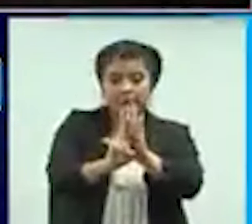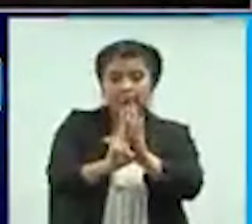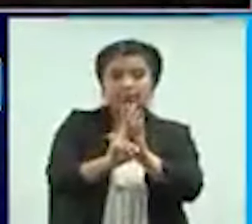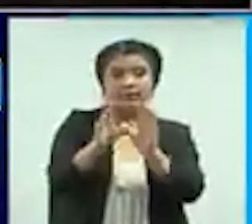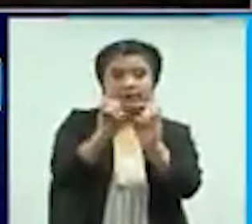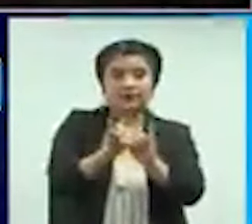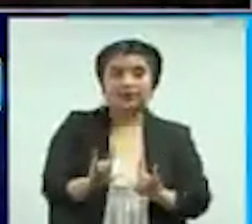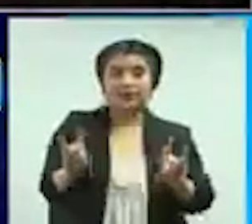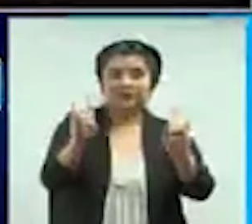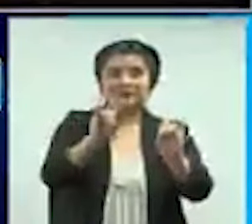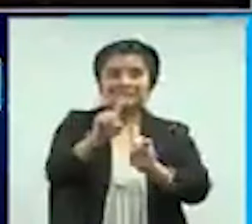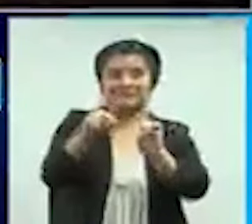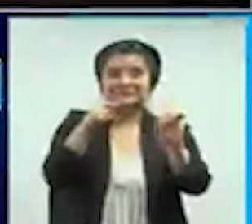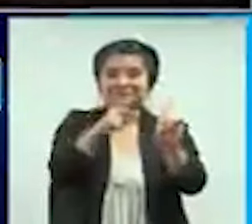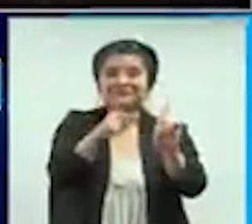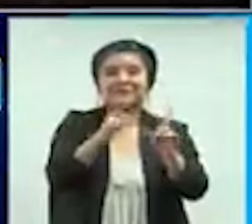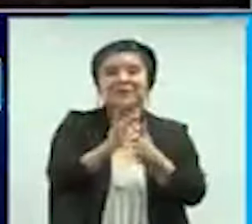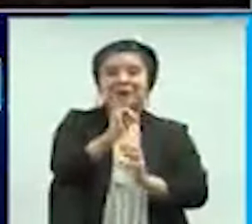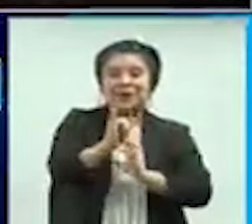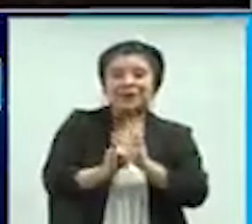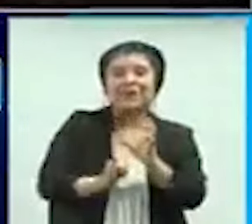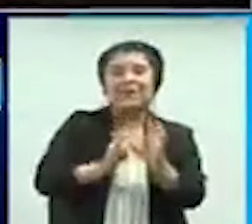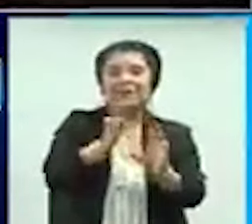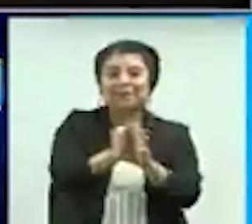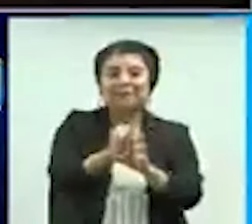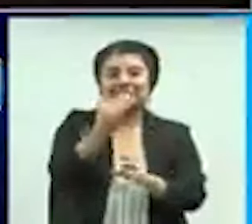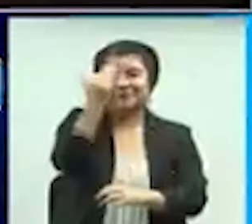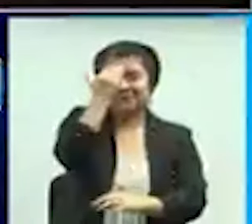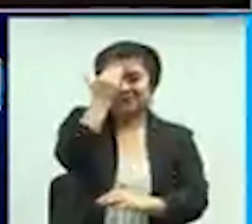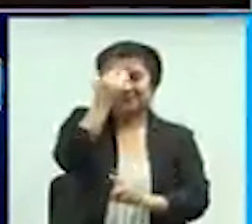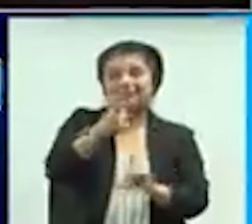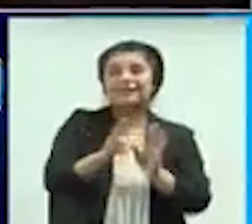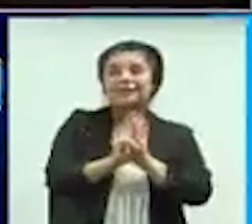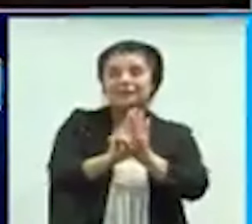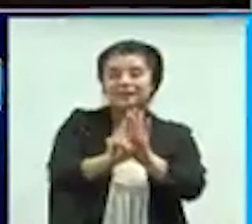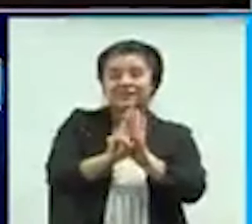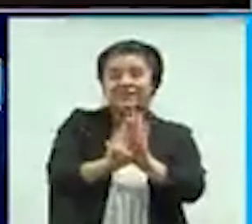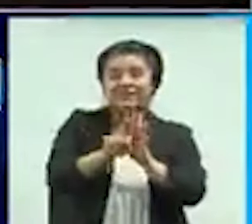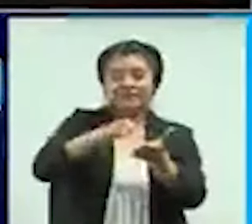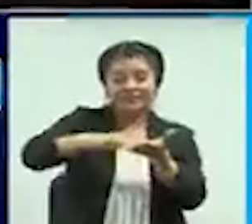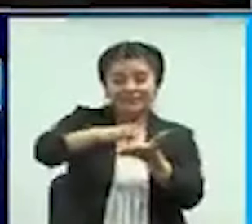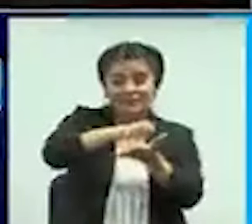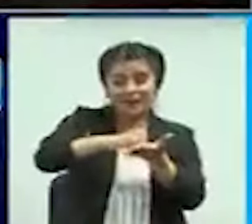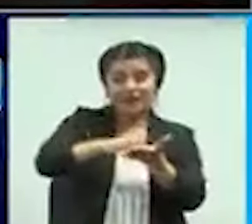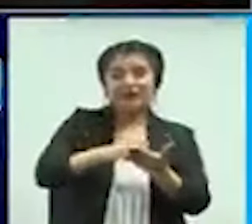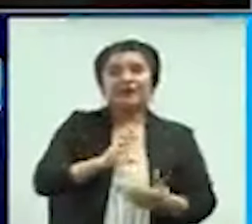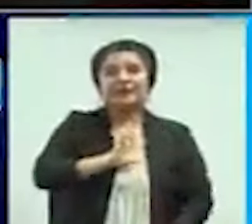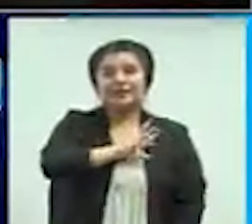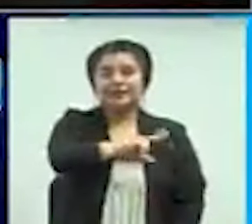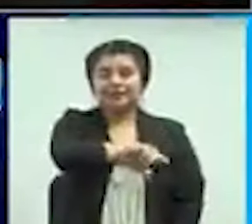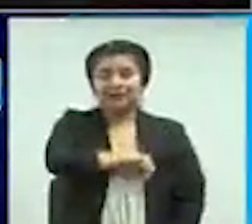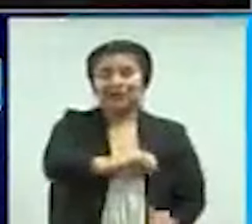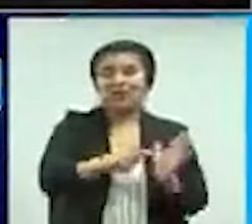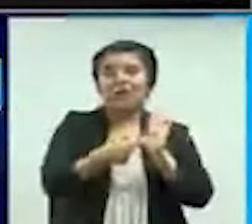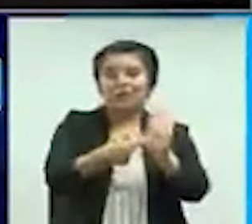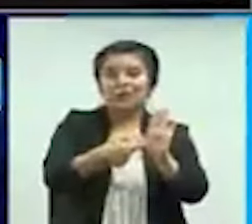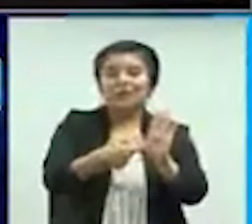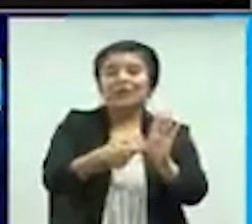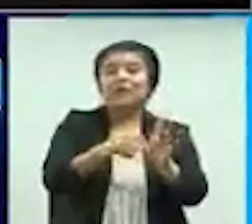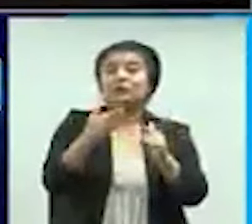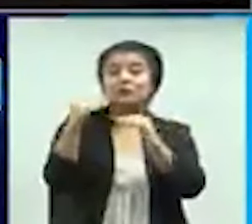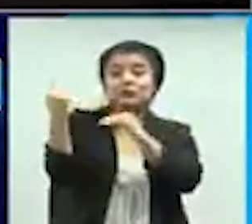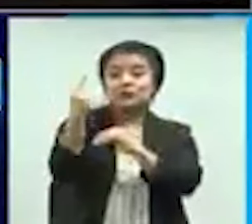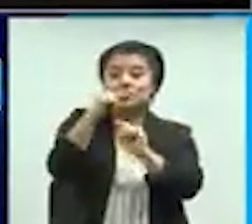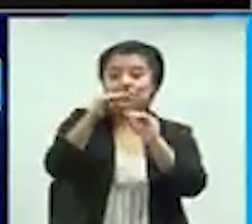Unidas. Internacionalmente se reconoce que la representatividad del Estado palestino corresponde únicamente a la